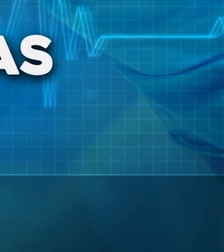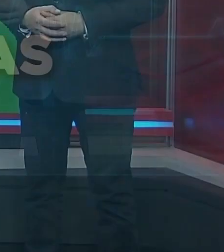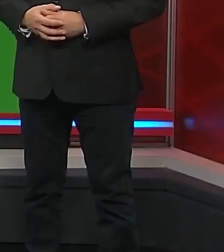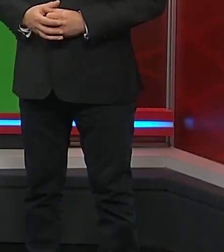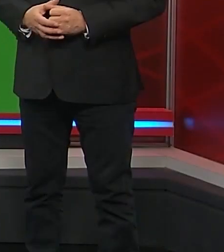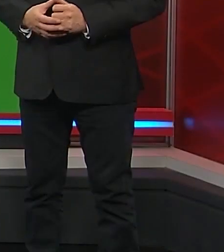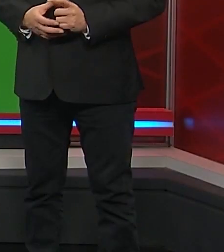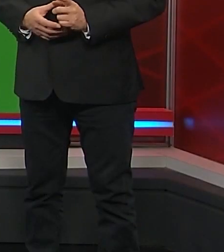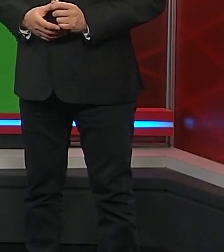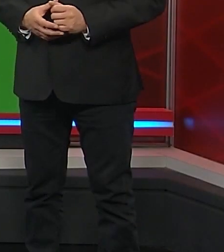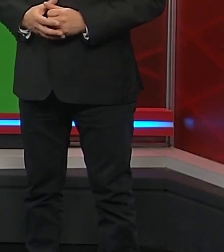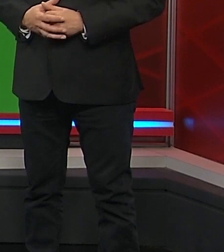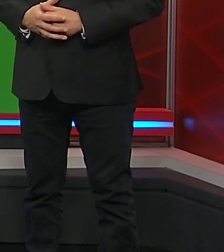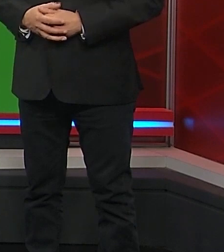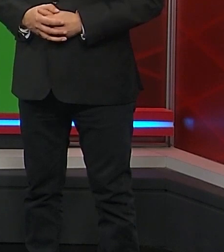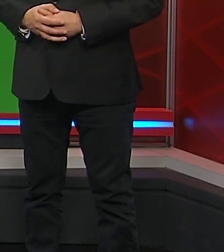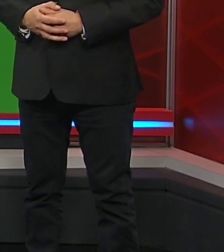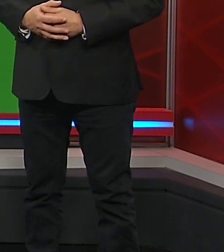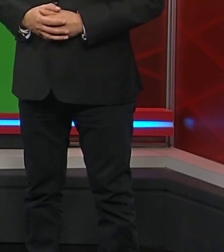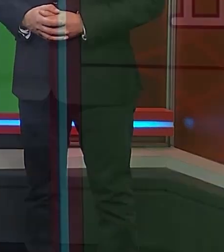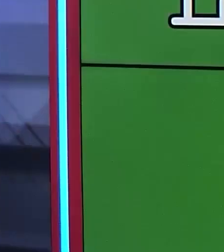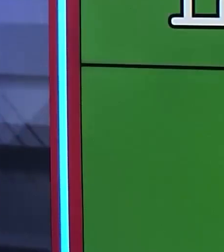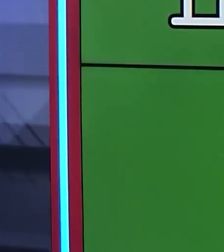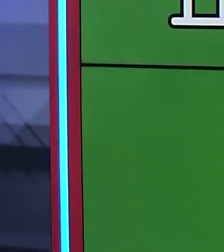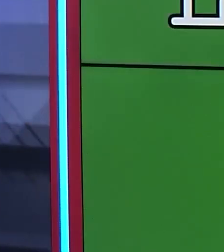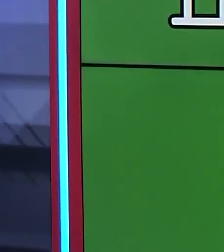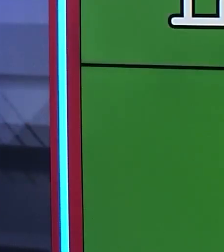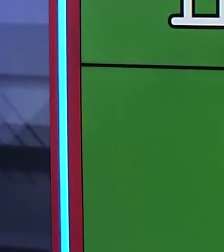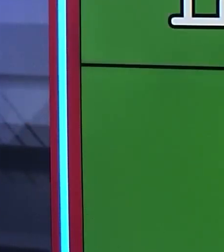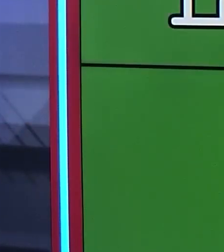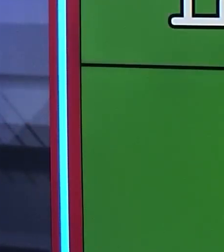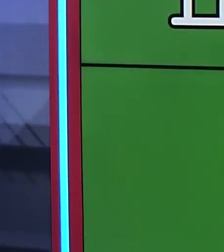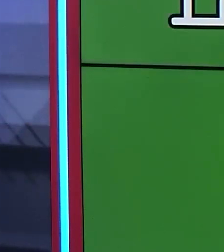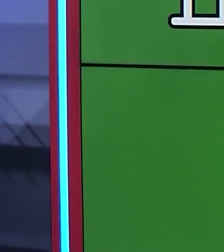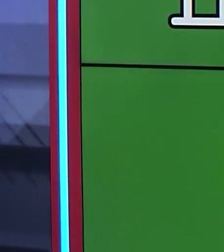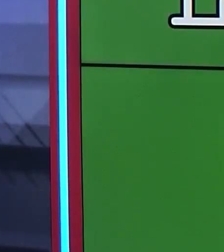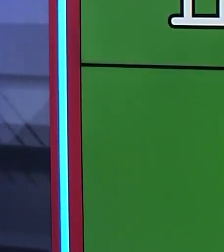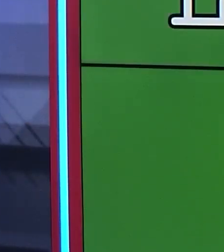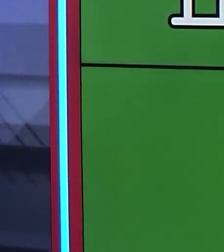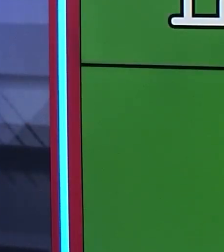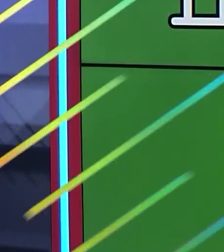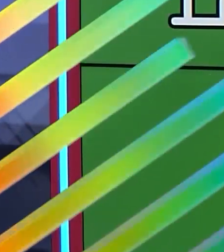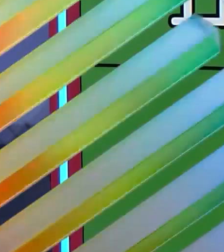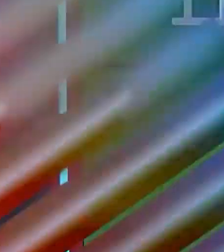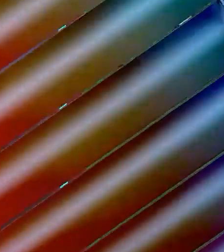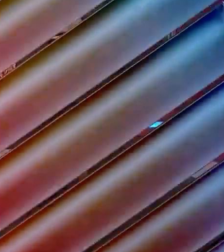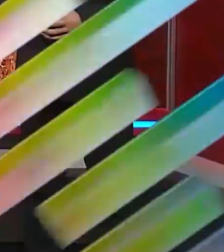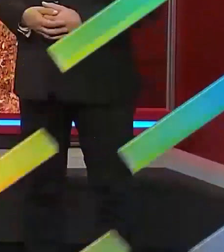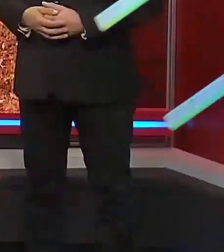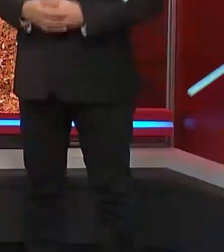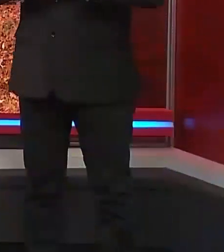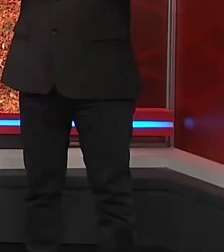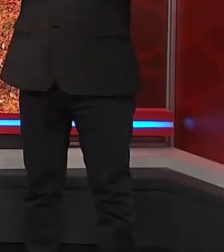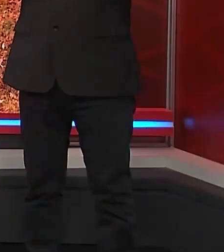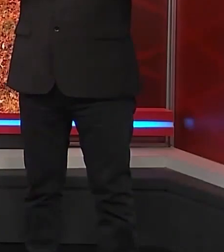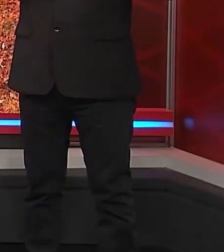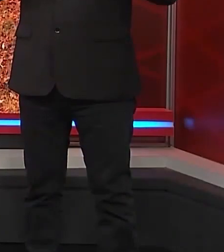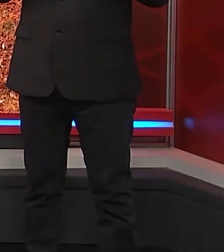uno las estaciones del año estaciones del año